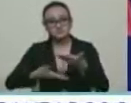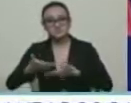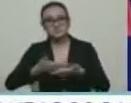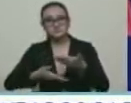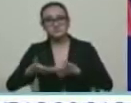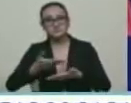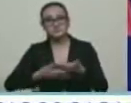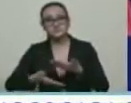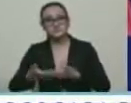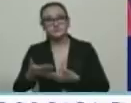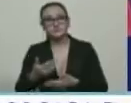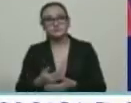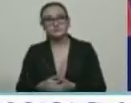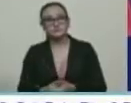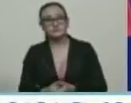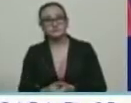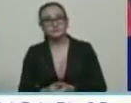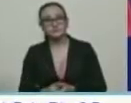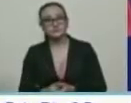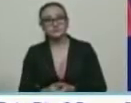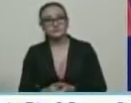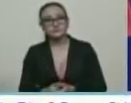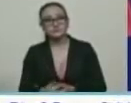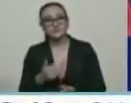ha llegado a